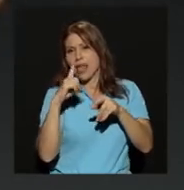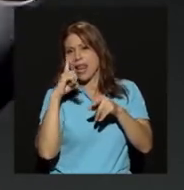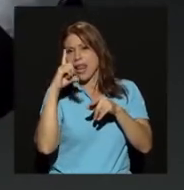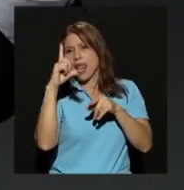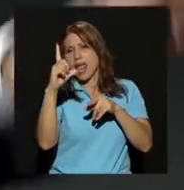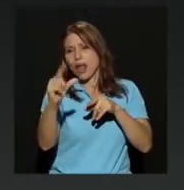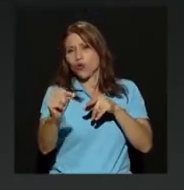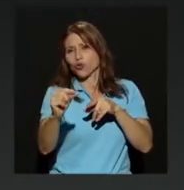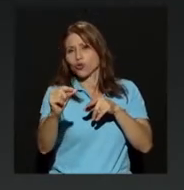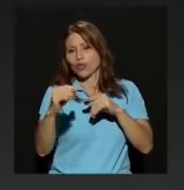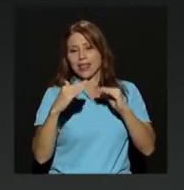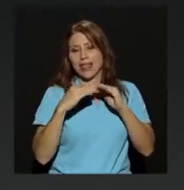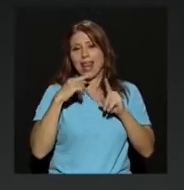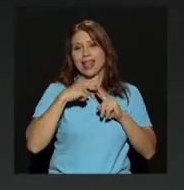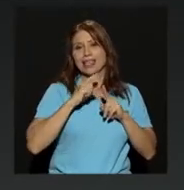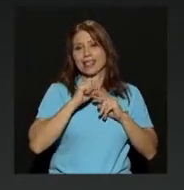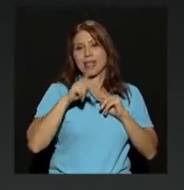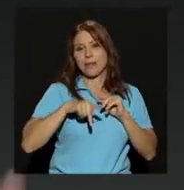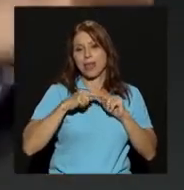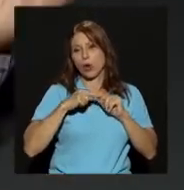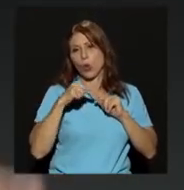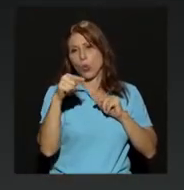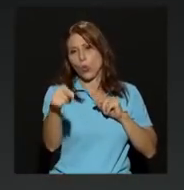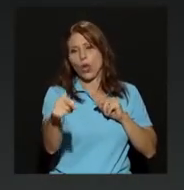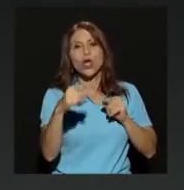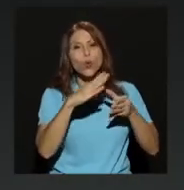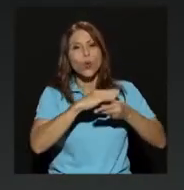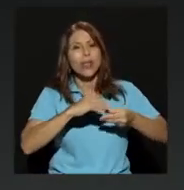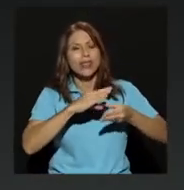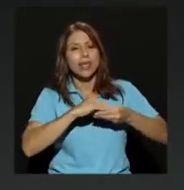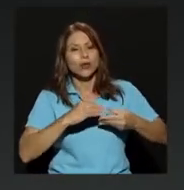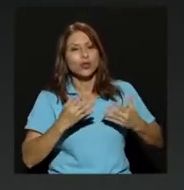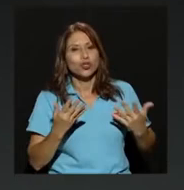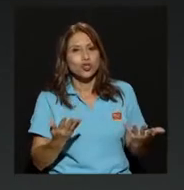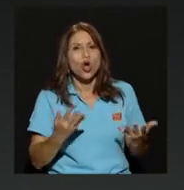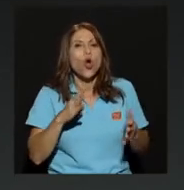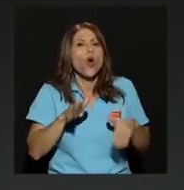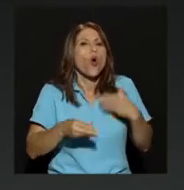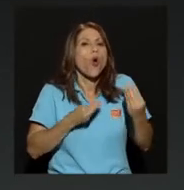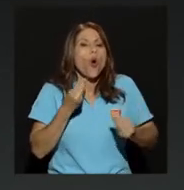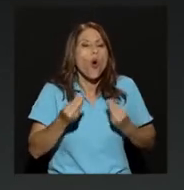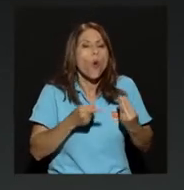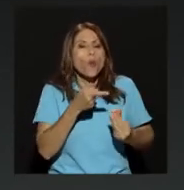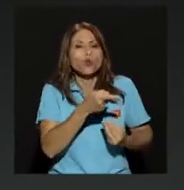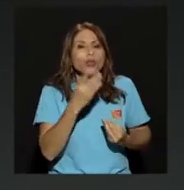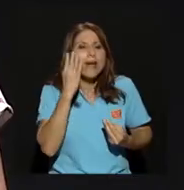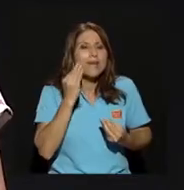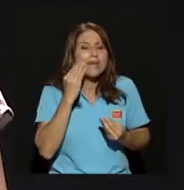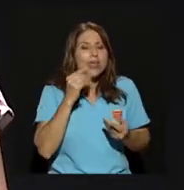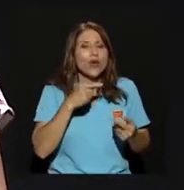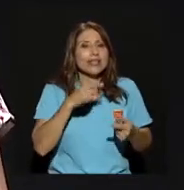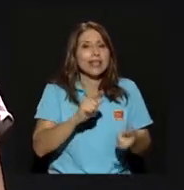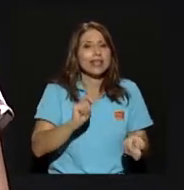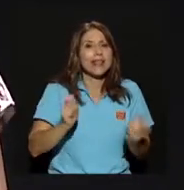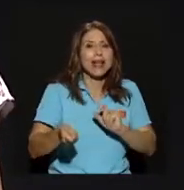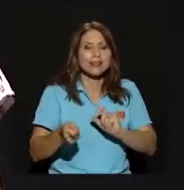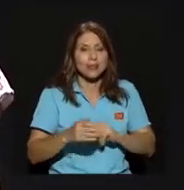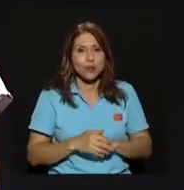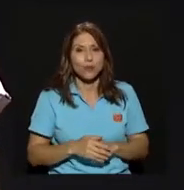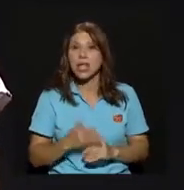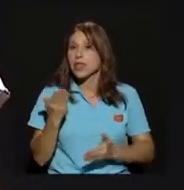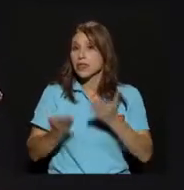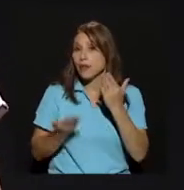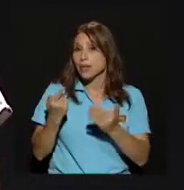la iglesia de San Pedro, para decirlo de alguna manera. Cuéntenos de cómo ha vivido usted ese tránsito. Bueno, tal vez yo lo que